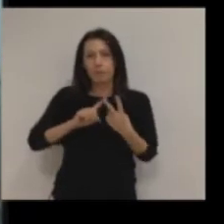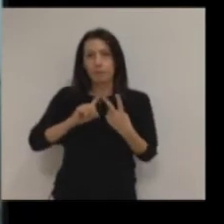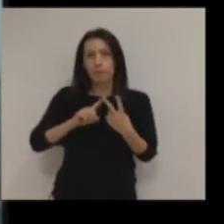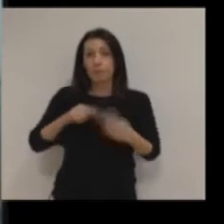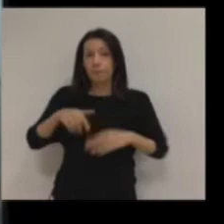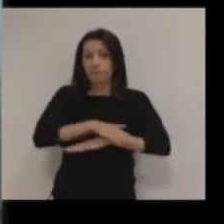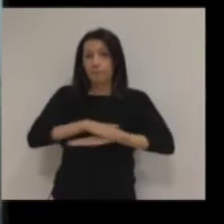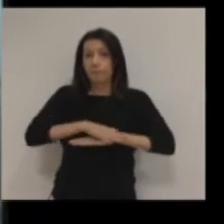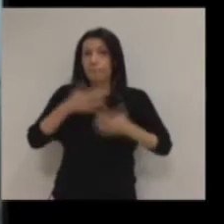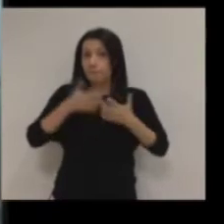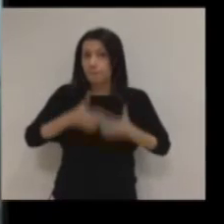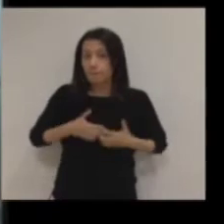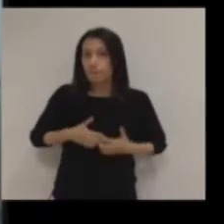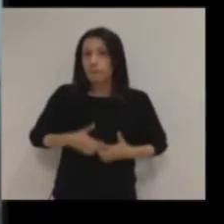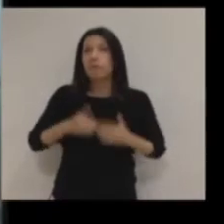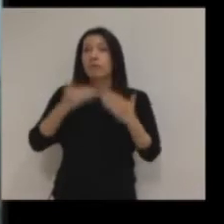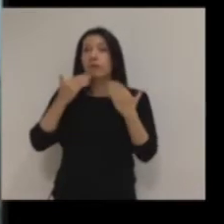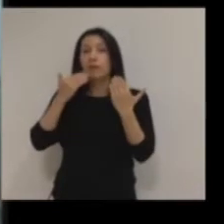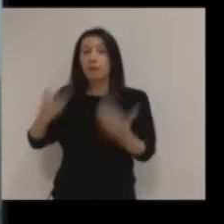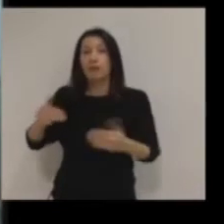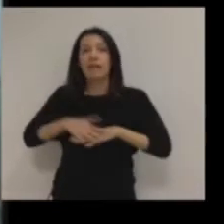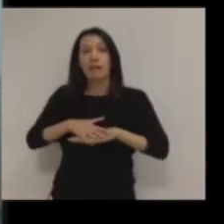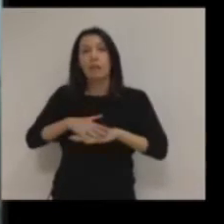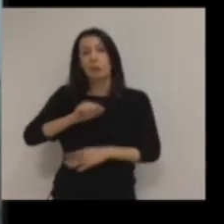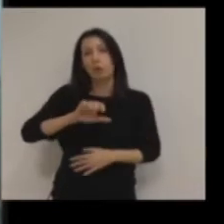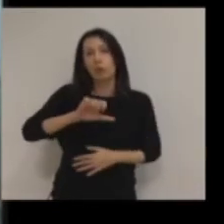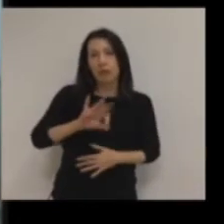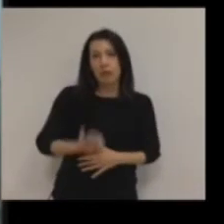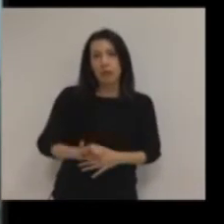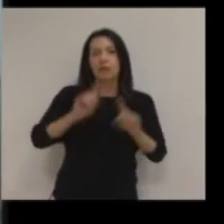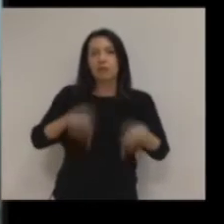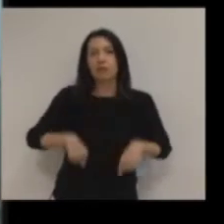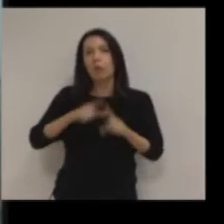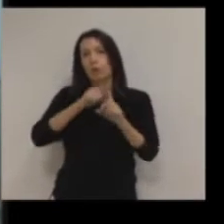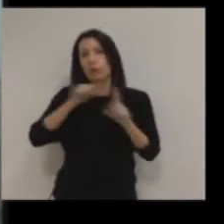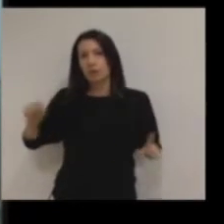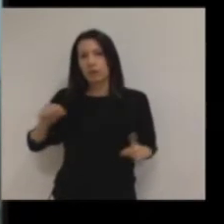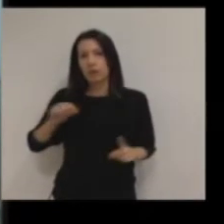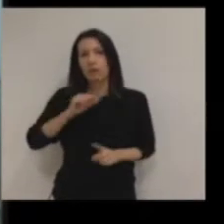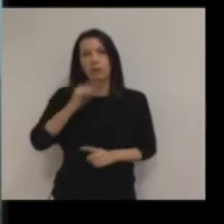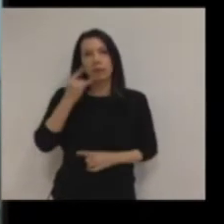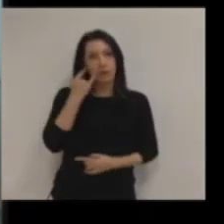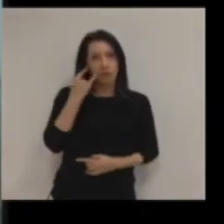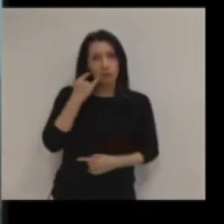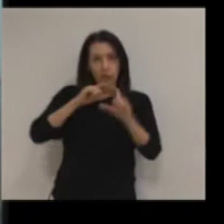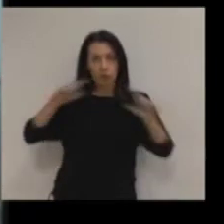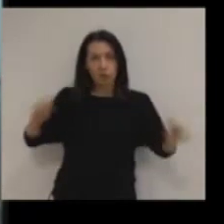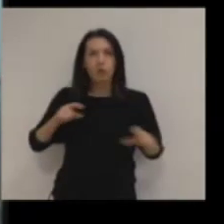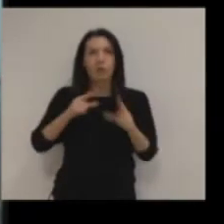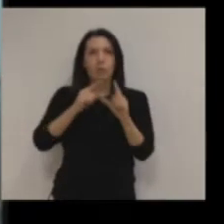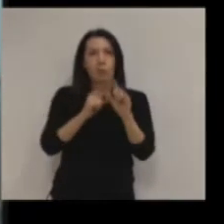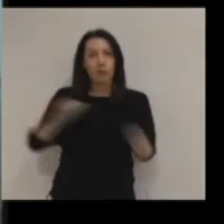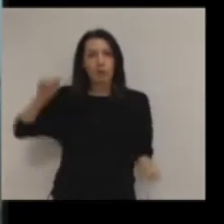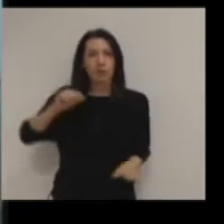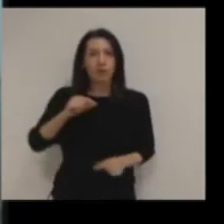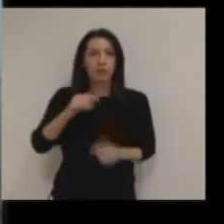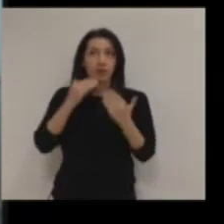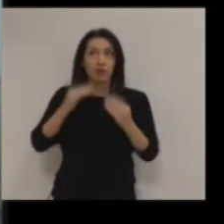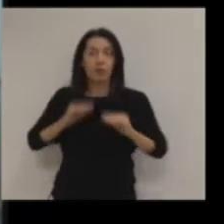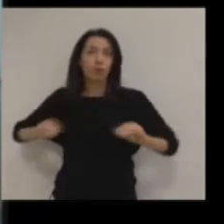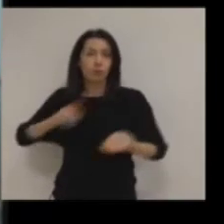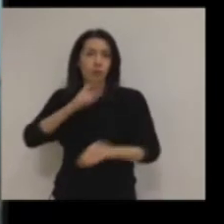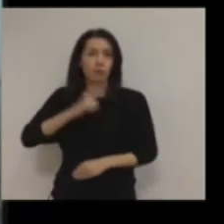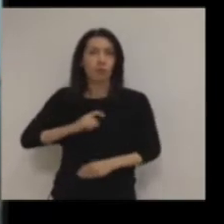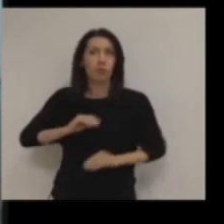el Ministerio de Industria a través de Res.es, el Corte Inglés, Telefónica, Vodafone a través de la